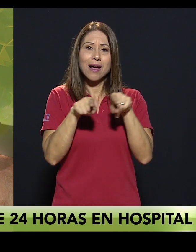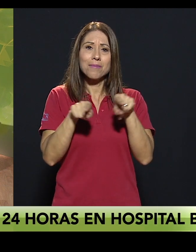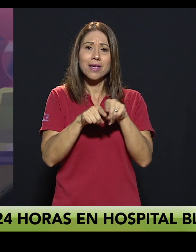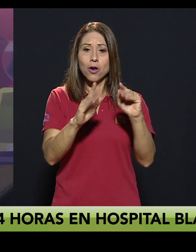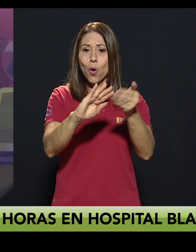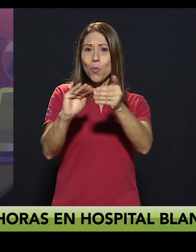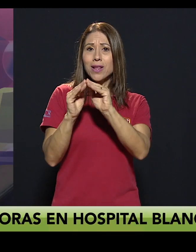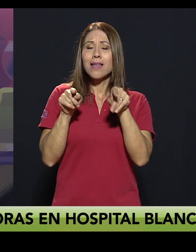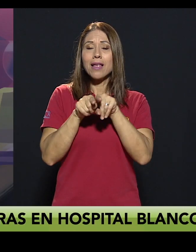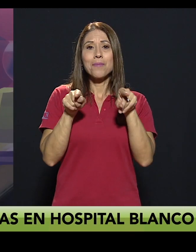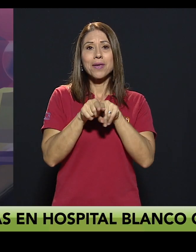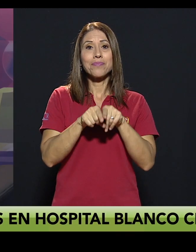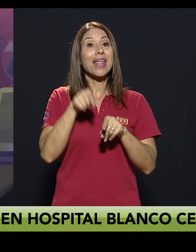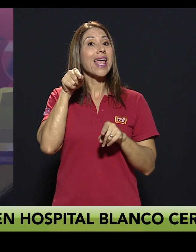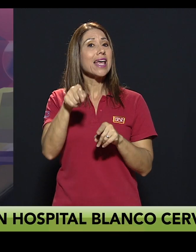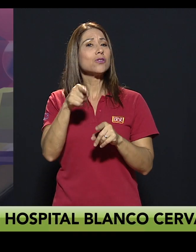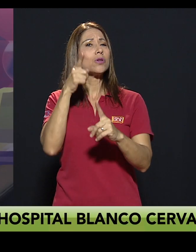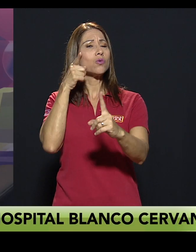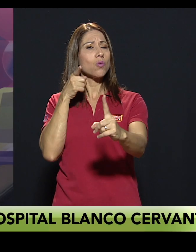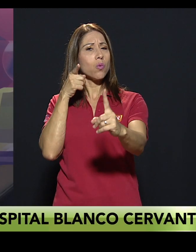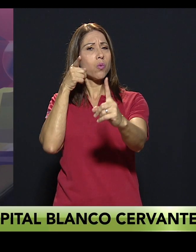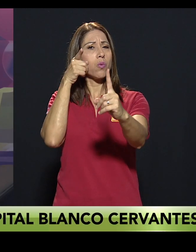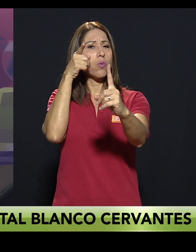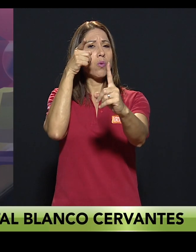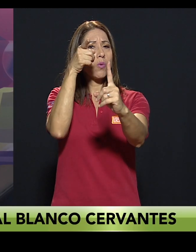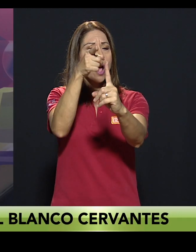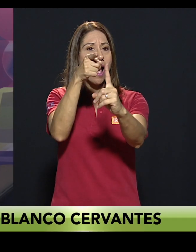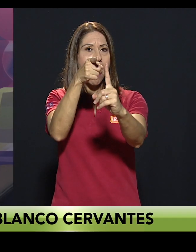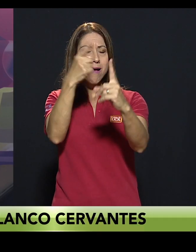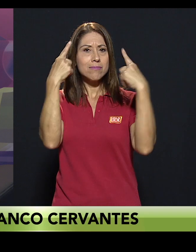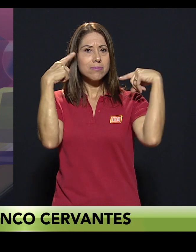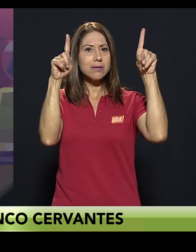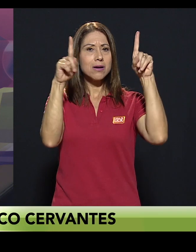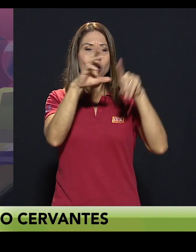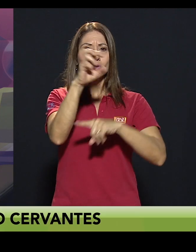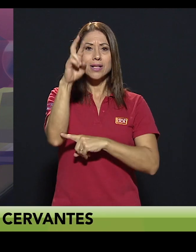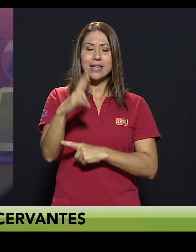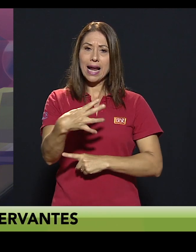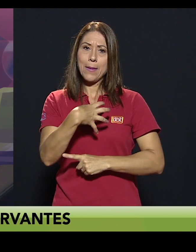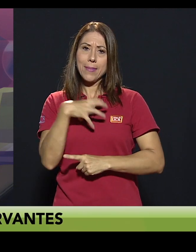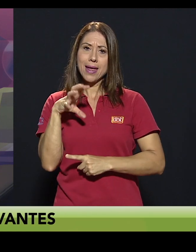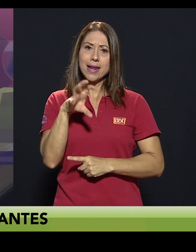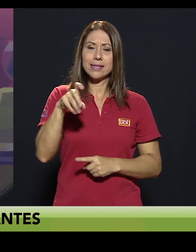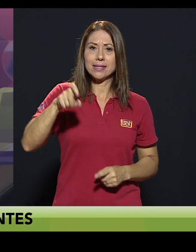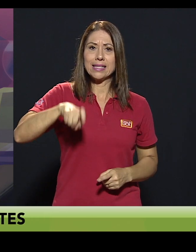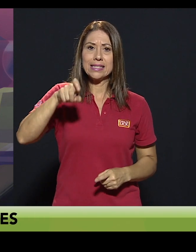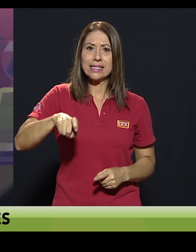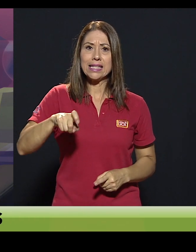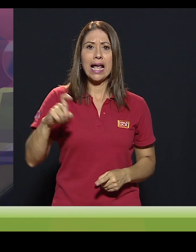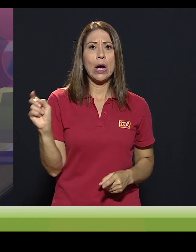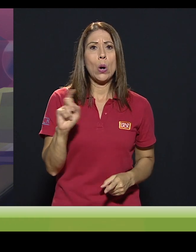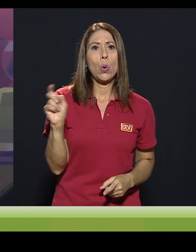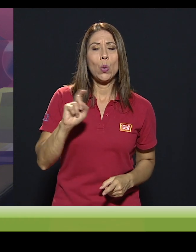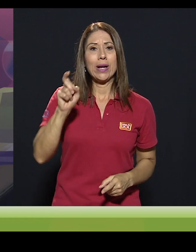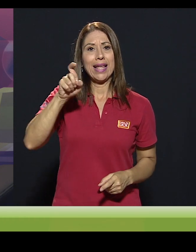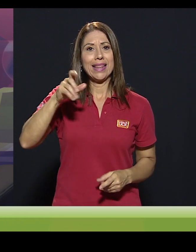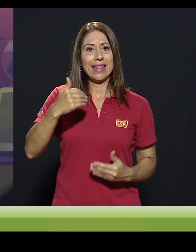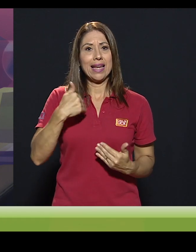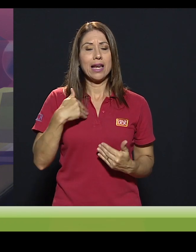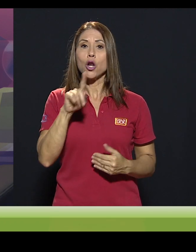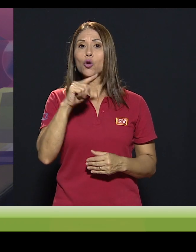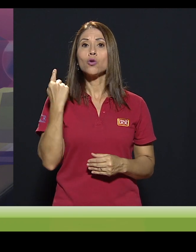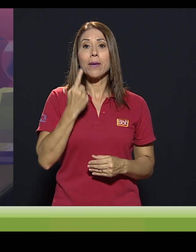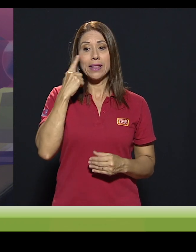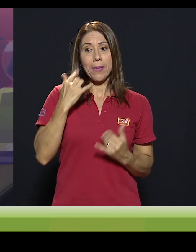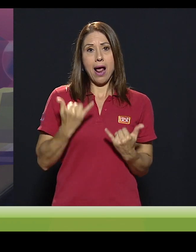es, repito, una aspiración que Costa Rica merece, necesita y urge de tener, no solo para las